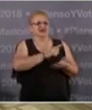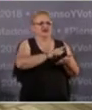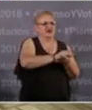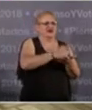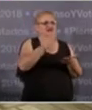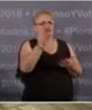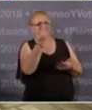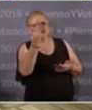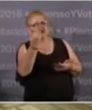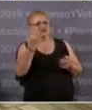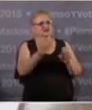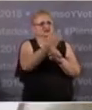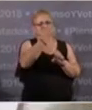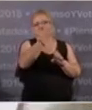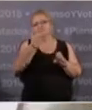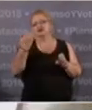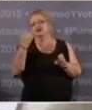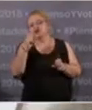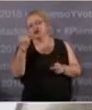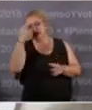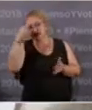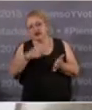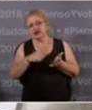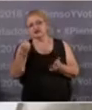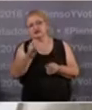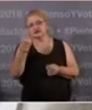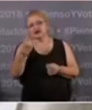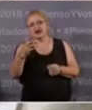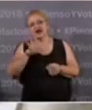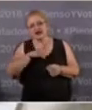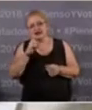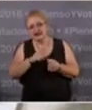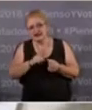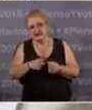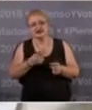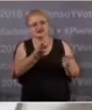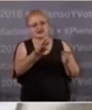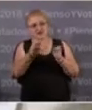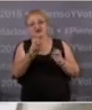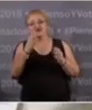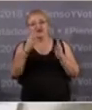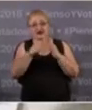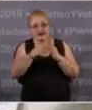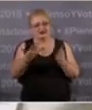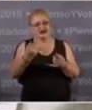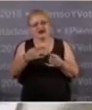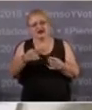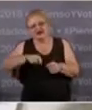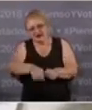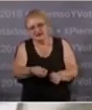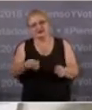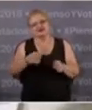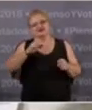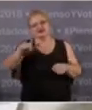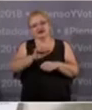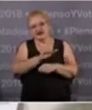ámbito local. Lo que creen ellos es que alguien les atienda, que le robaron su casa, que vieron su coche, y hay que darle a entender